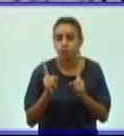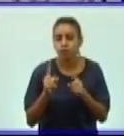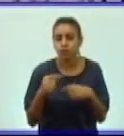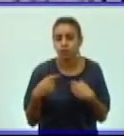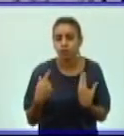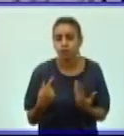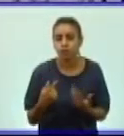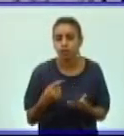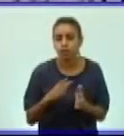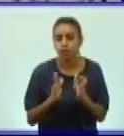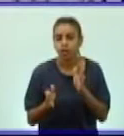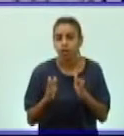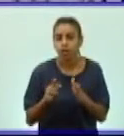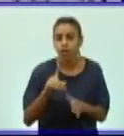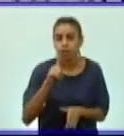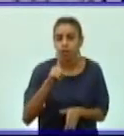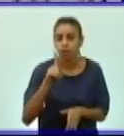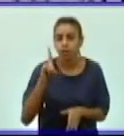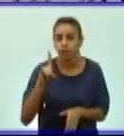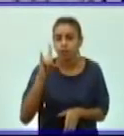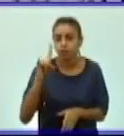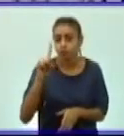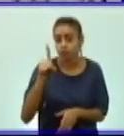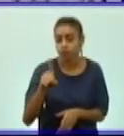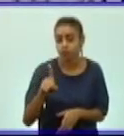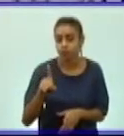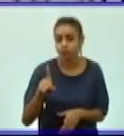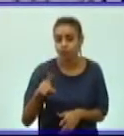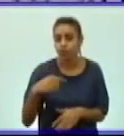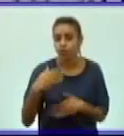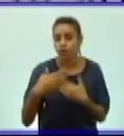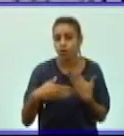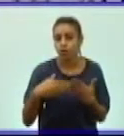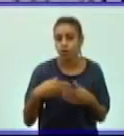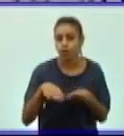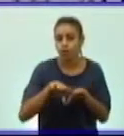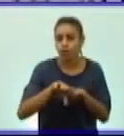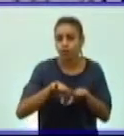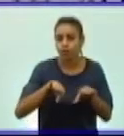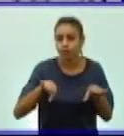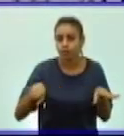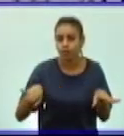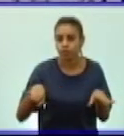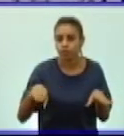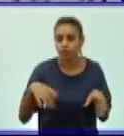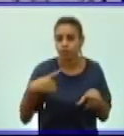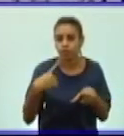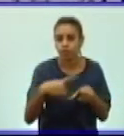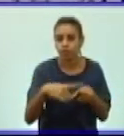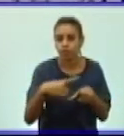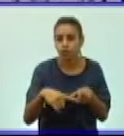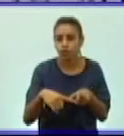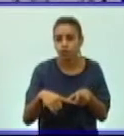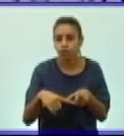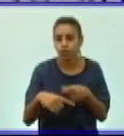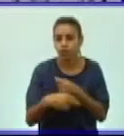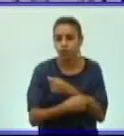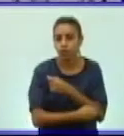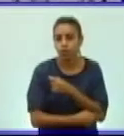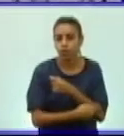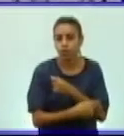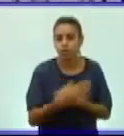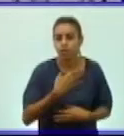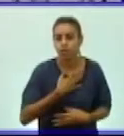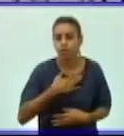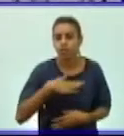para 1991 también se desintegrara y surgieran nuevos estados independientes. Fíjense que en